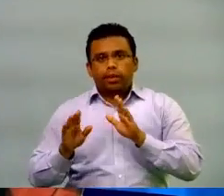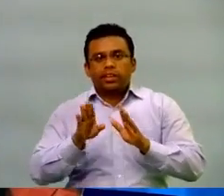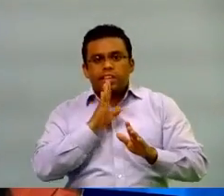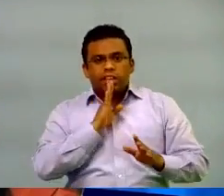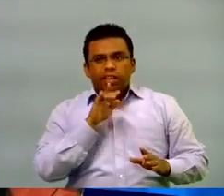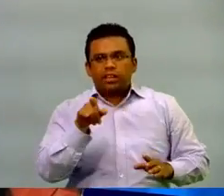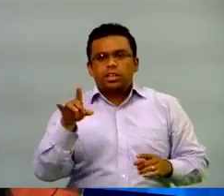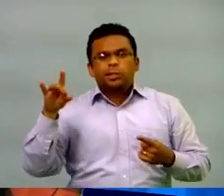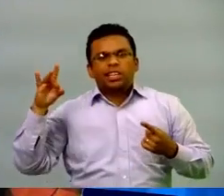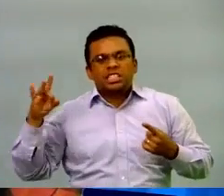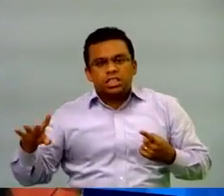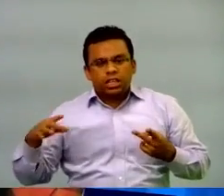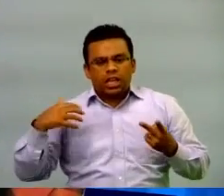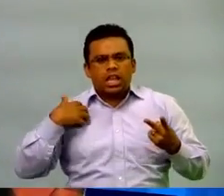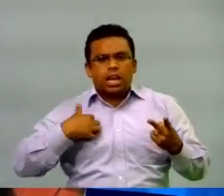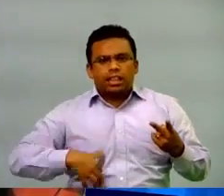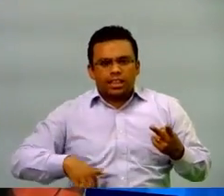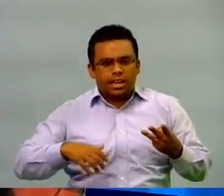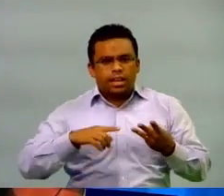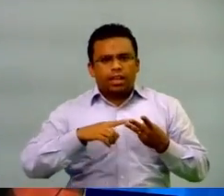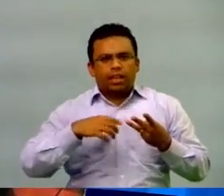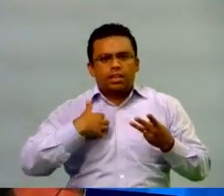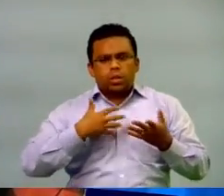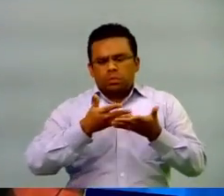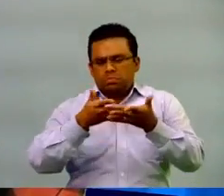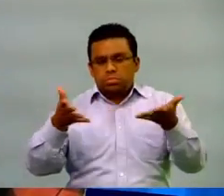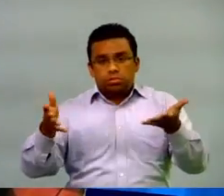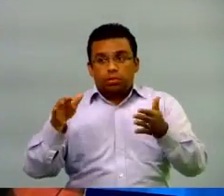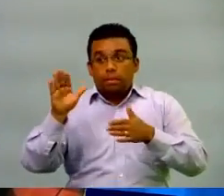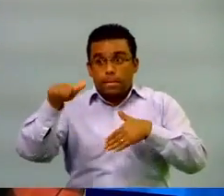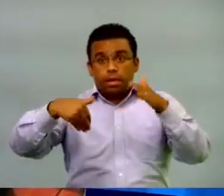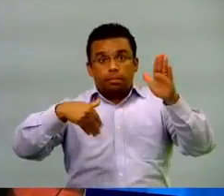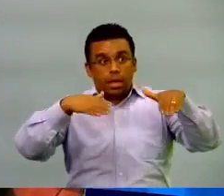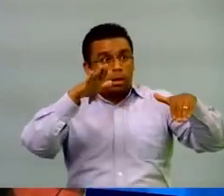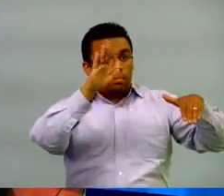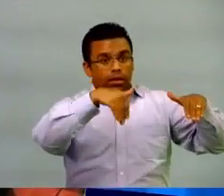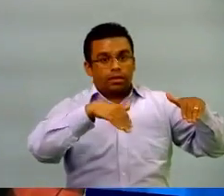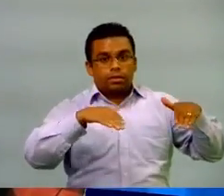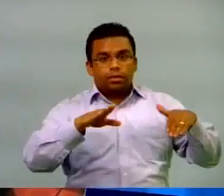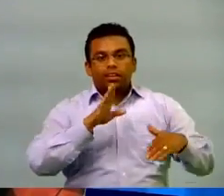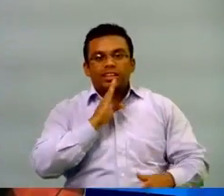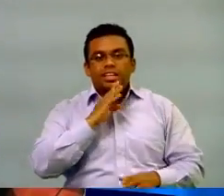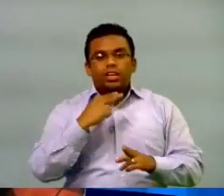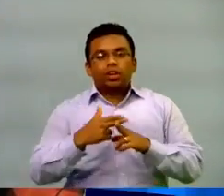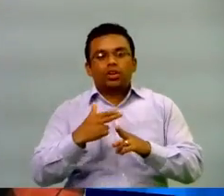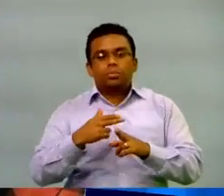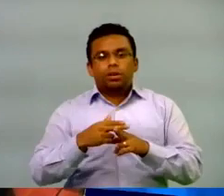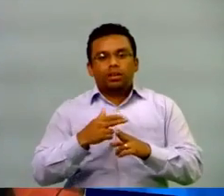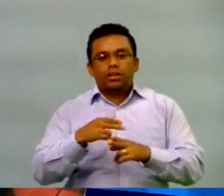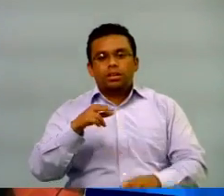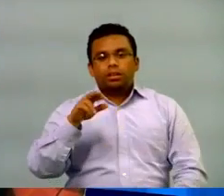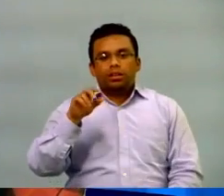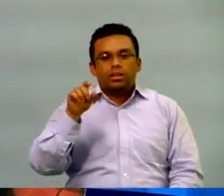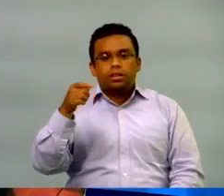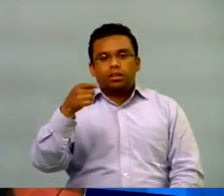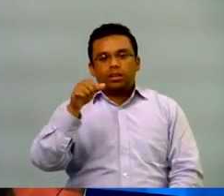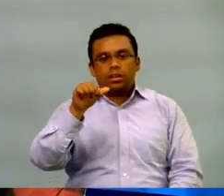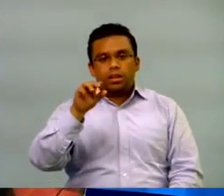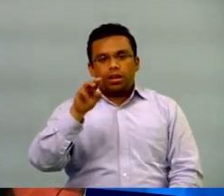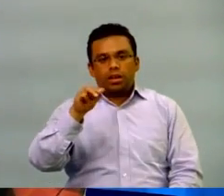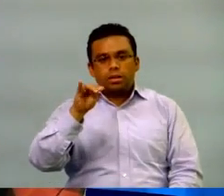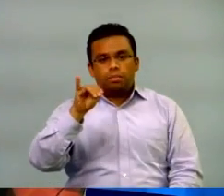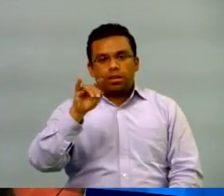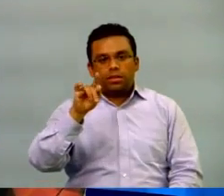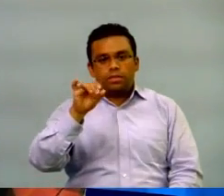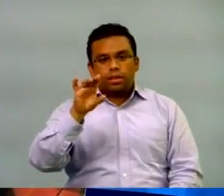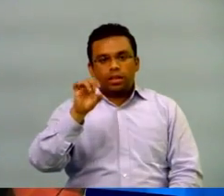de Chile, de Argentina, y que pues nos invitaron. Venía la palabra gamificación ahí, que ahora ya está, como lo